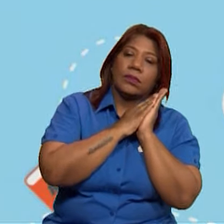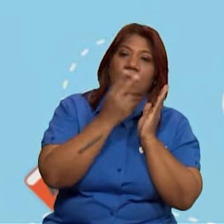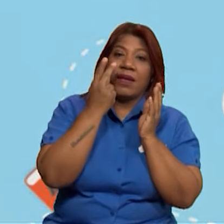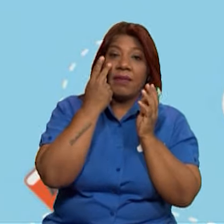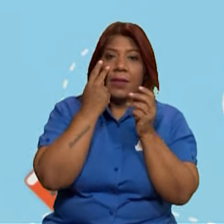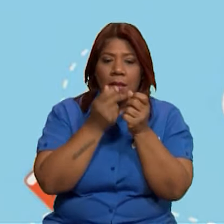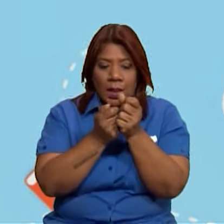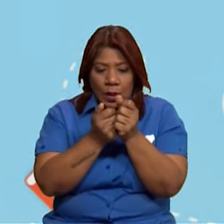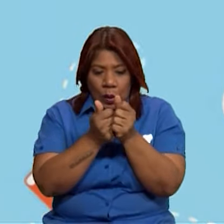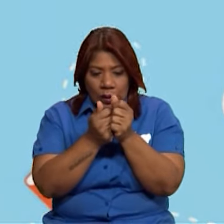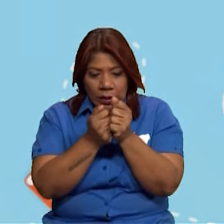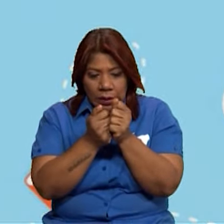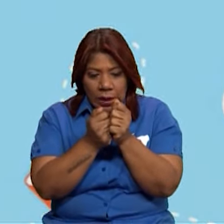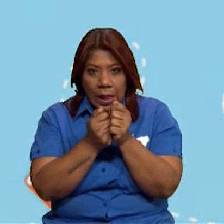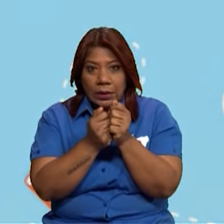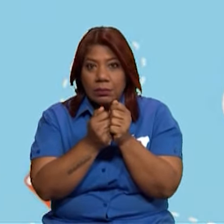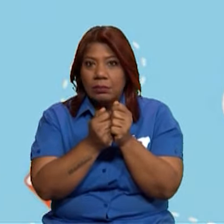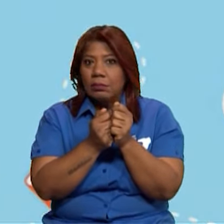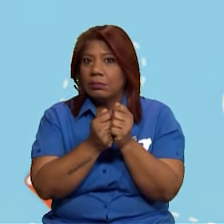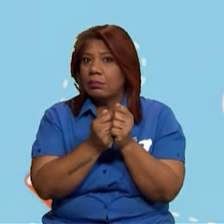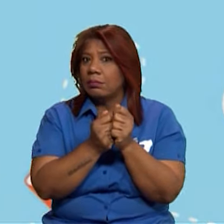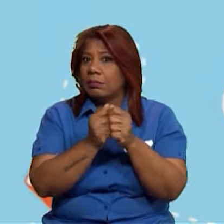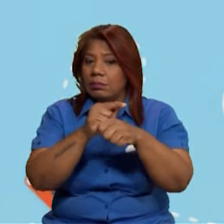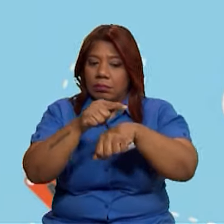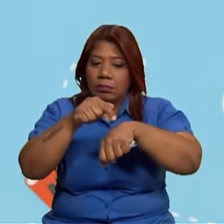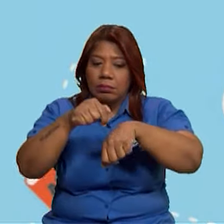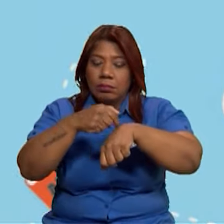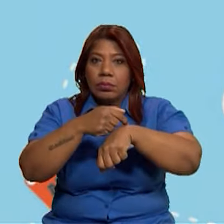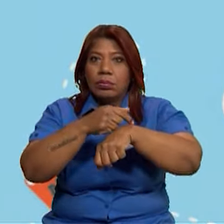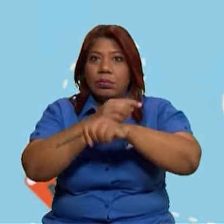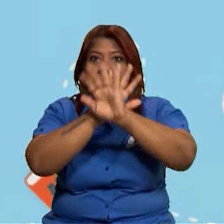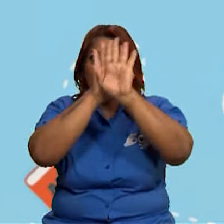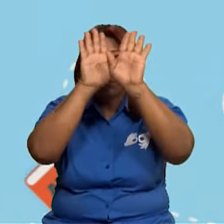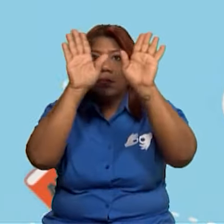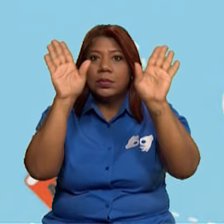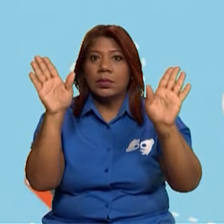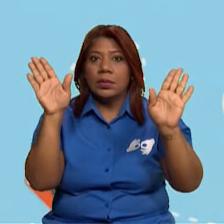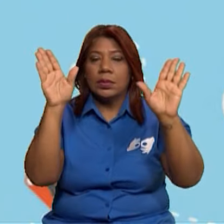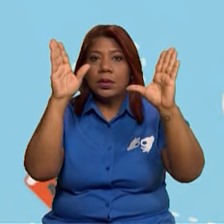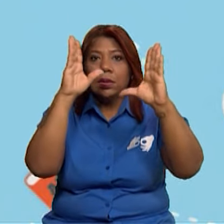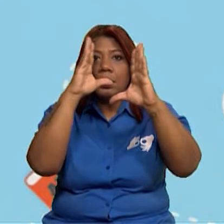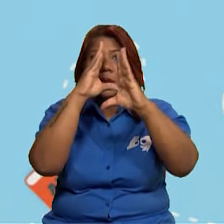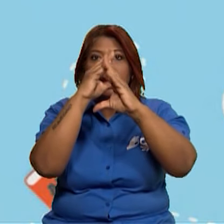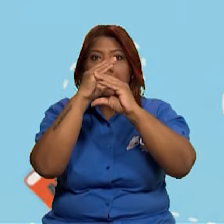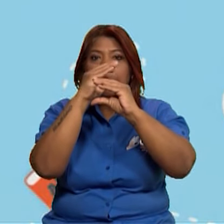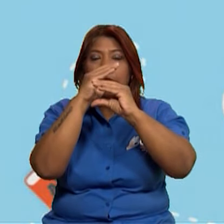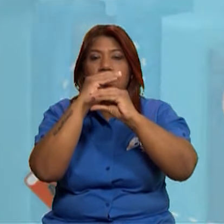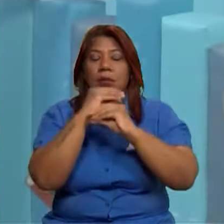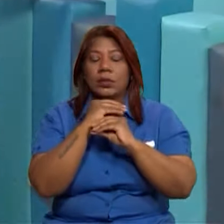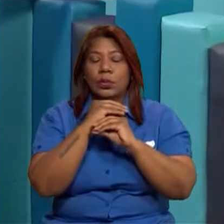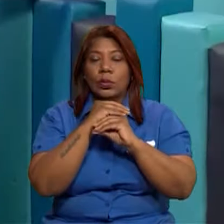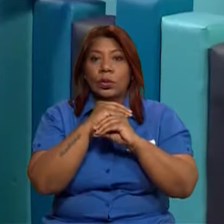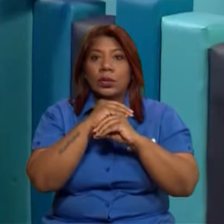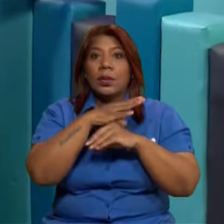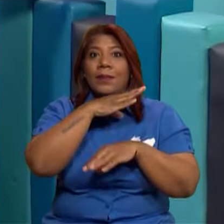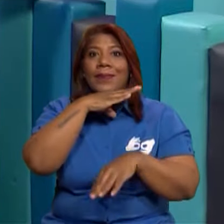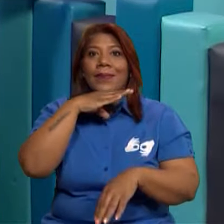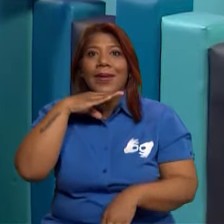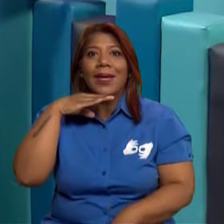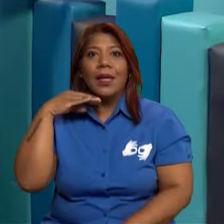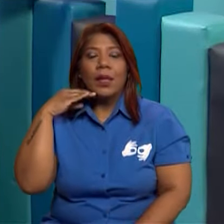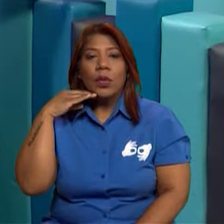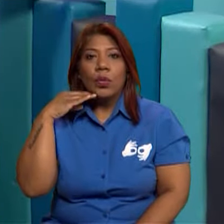tarde. Debes descansar. Y en las tardes también, ¿por qué no echar una siestita? ¿Por qué no tener una